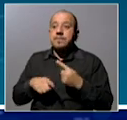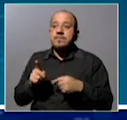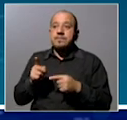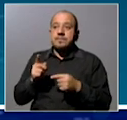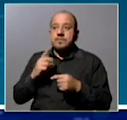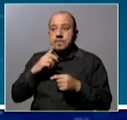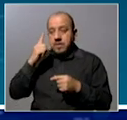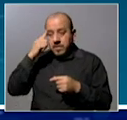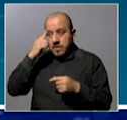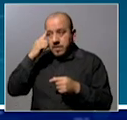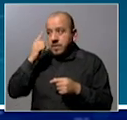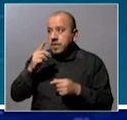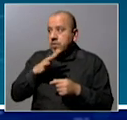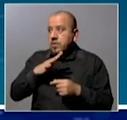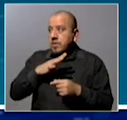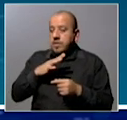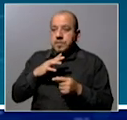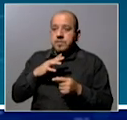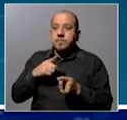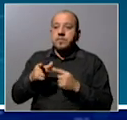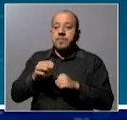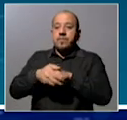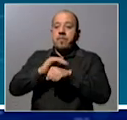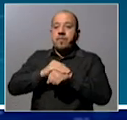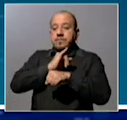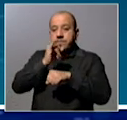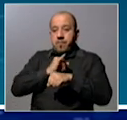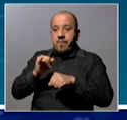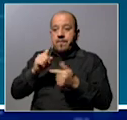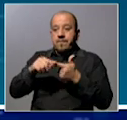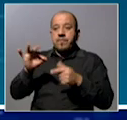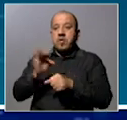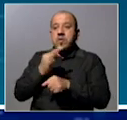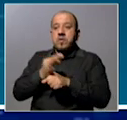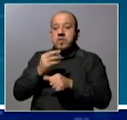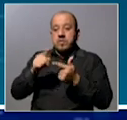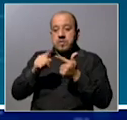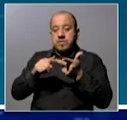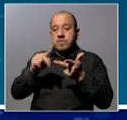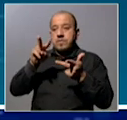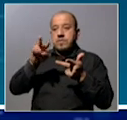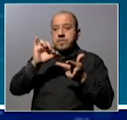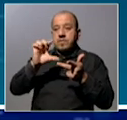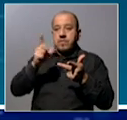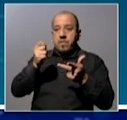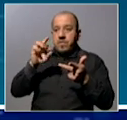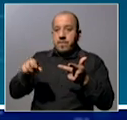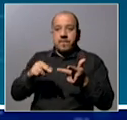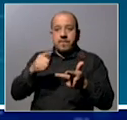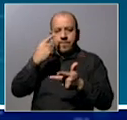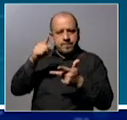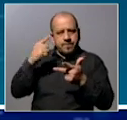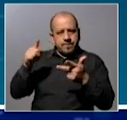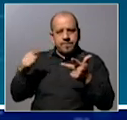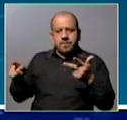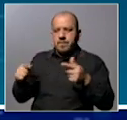pone a hilar fino, lo que encontramos es que Martínez, Cose y Villar están captando electores de distintos segmentos